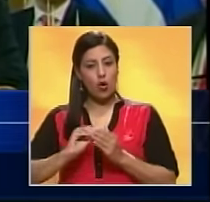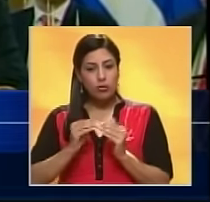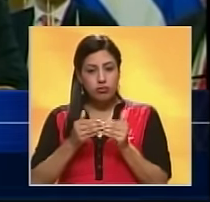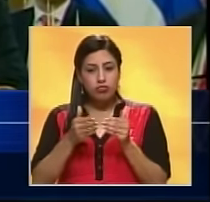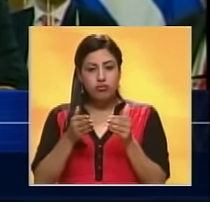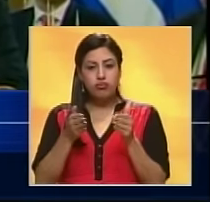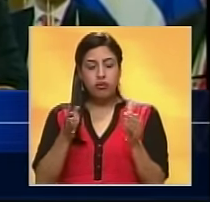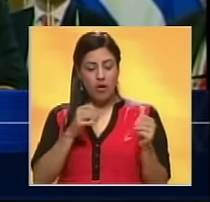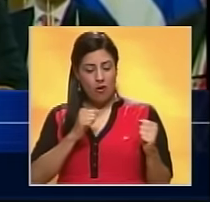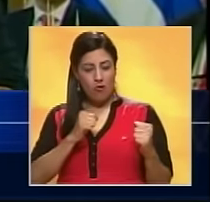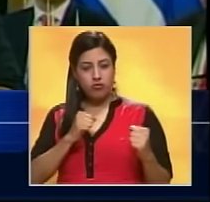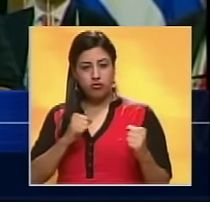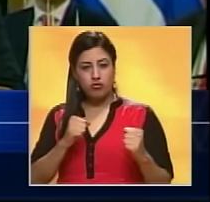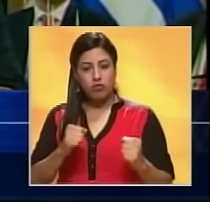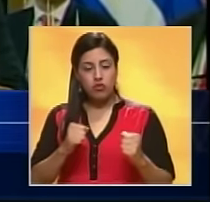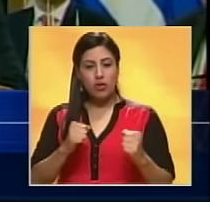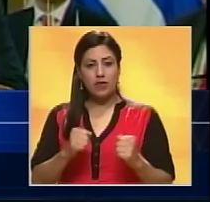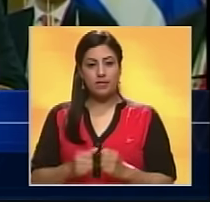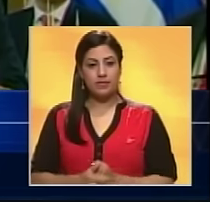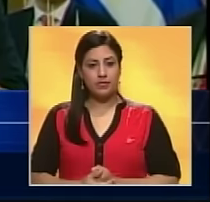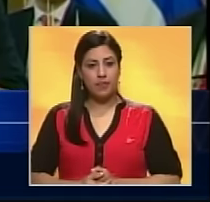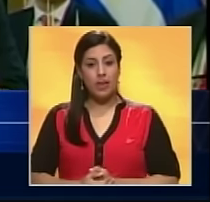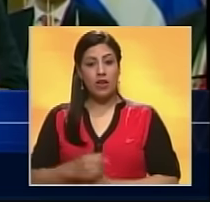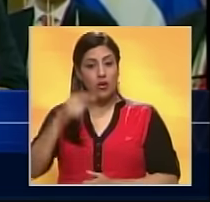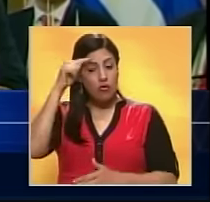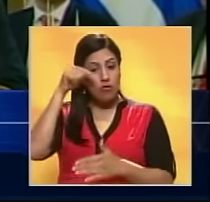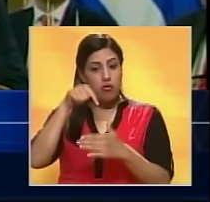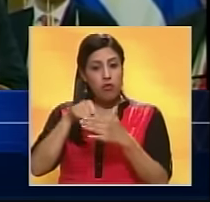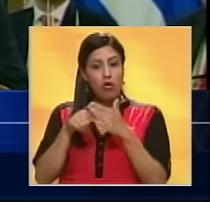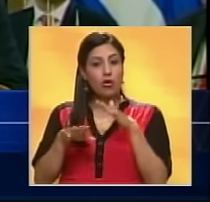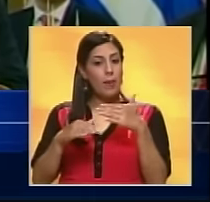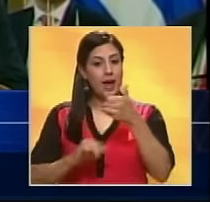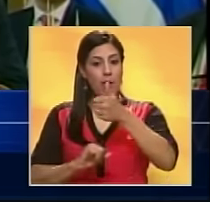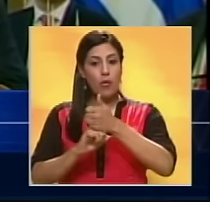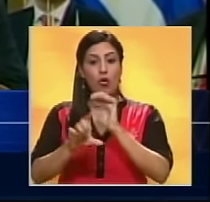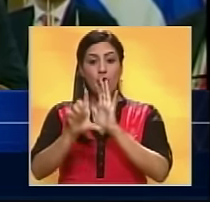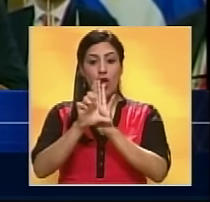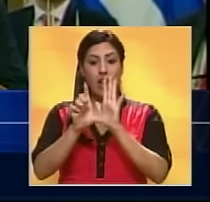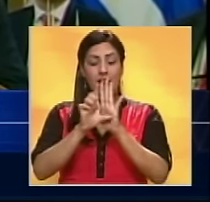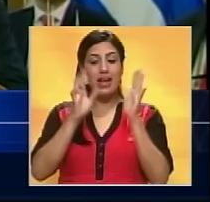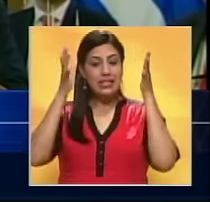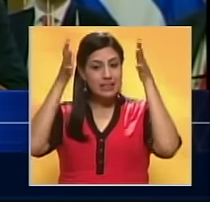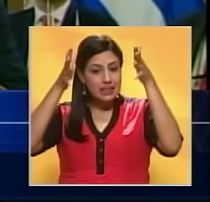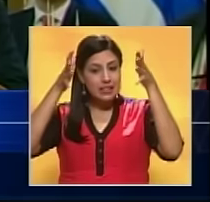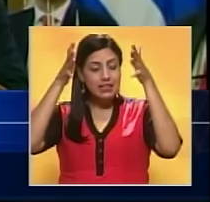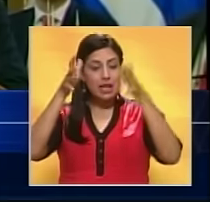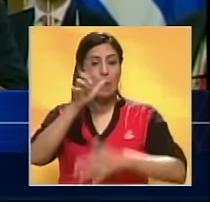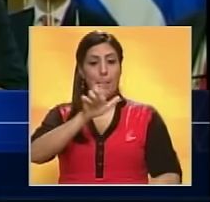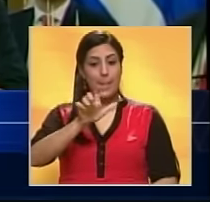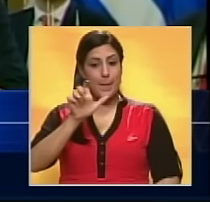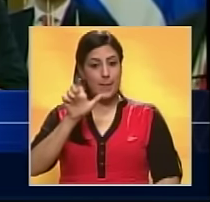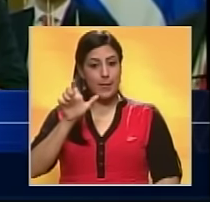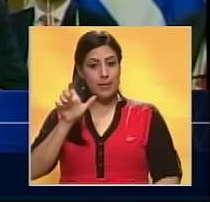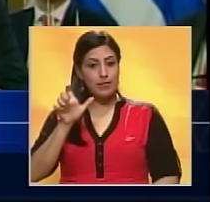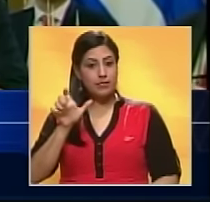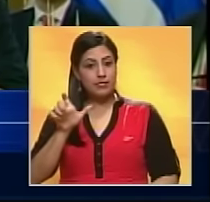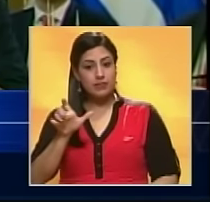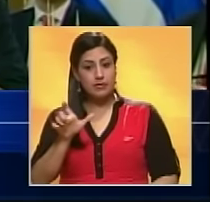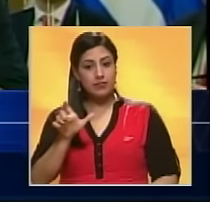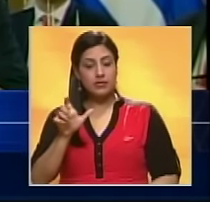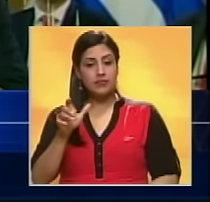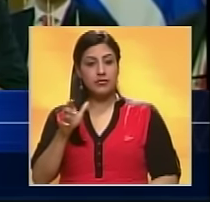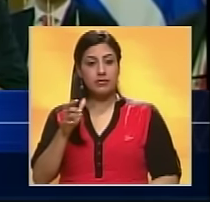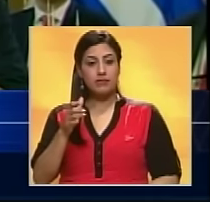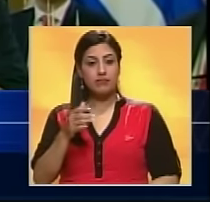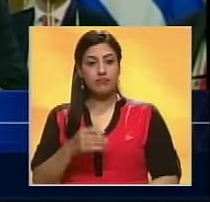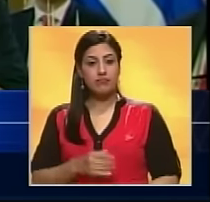reactivar con mucha fuerza el Fondo para el Apoyo Legal y Asesoría a los Migrantes